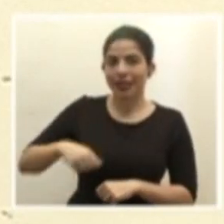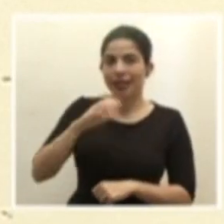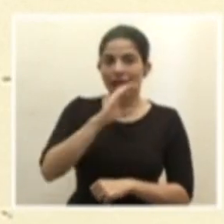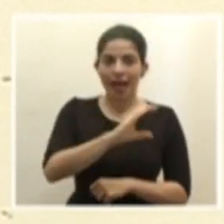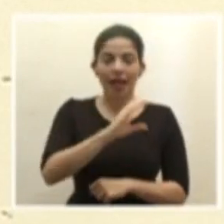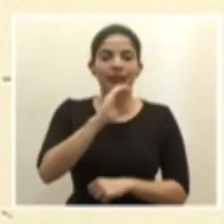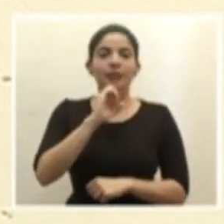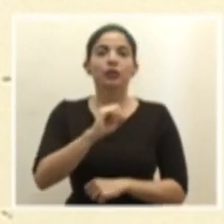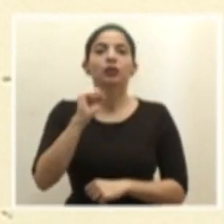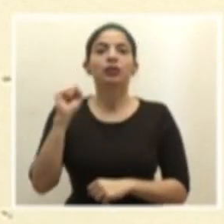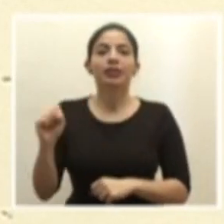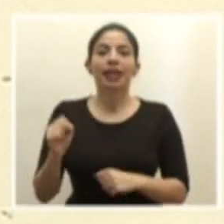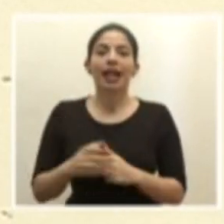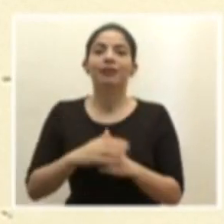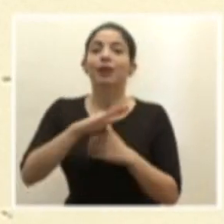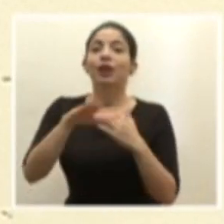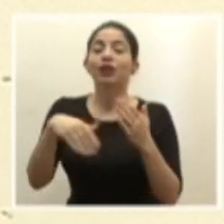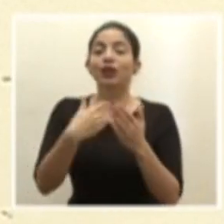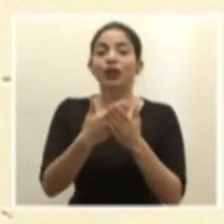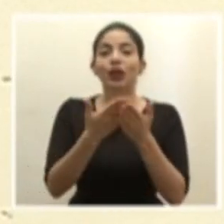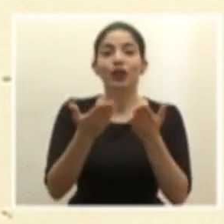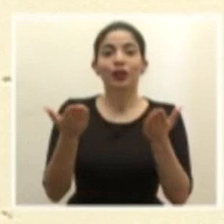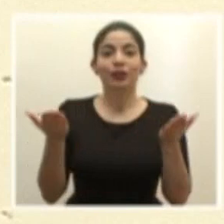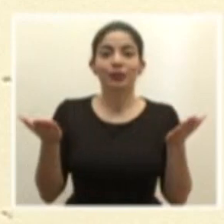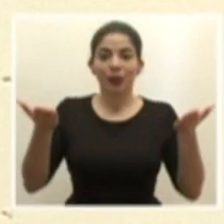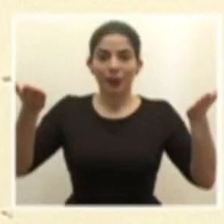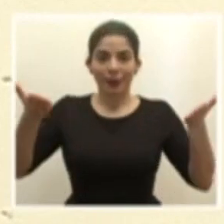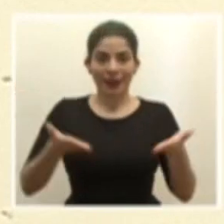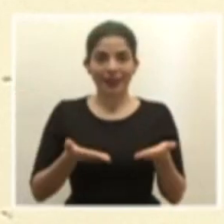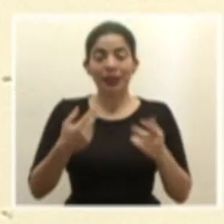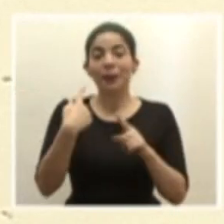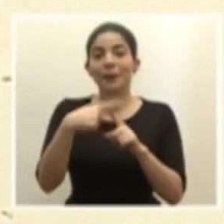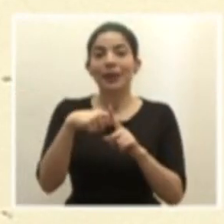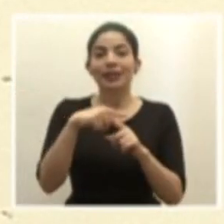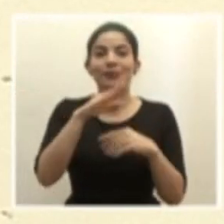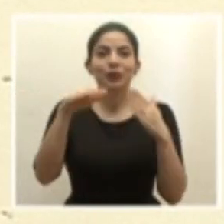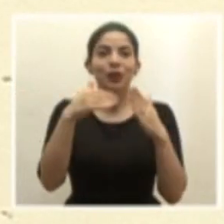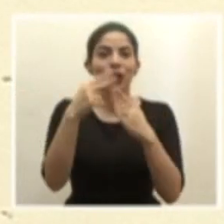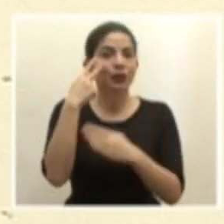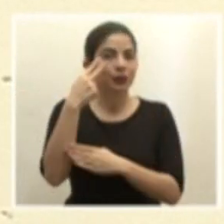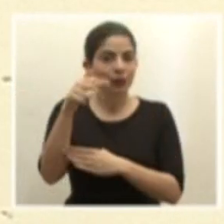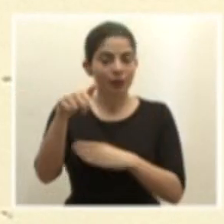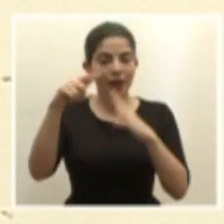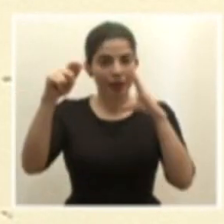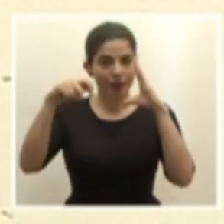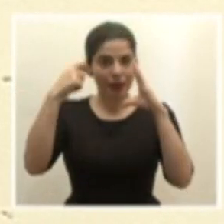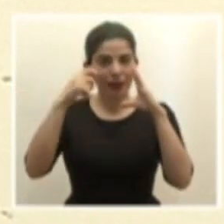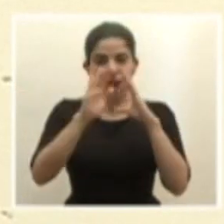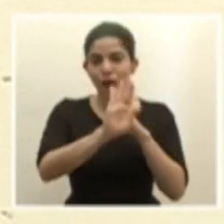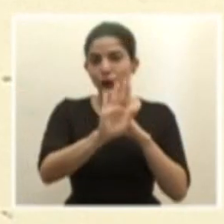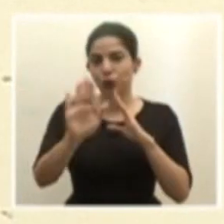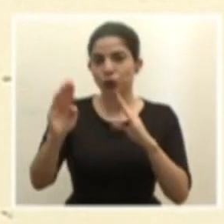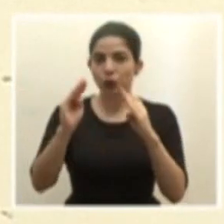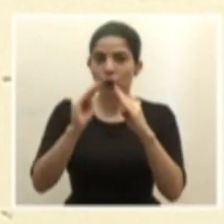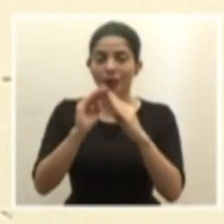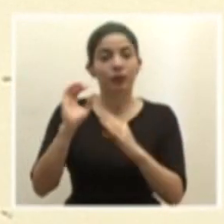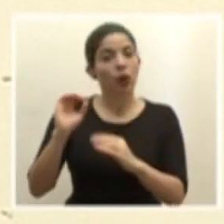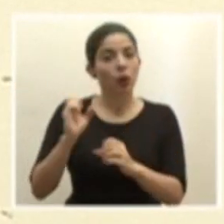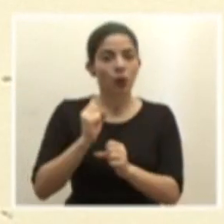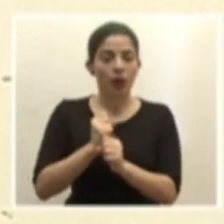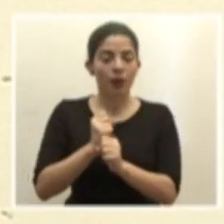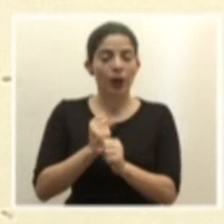la Caja Costarricense de Seguro Social, a todos los presentes y los que están siguiendo la transmisión desde sus casas o lugares de